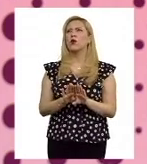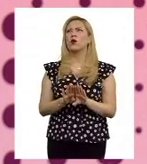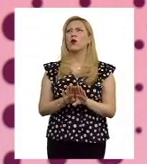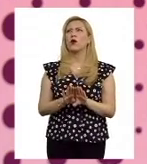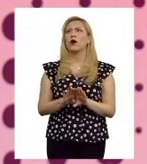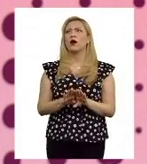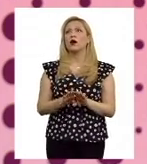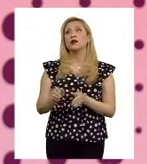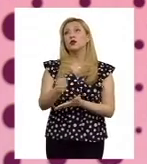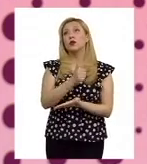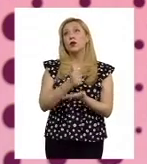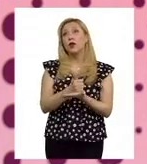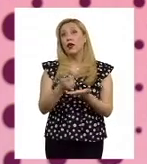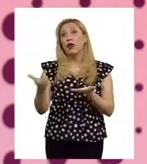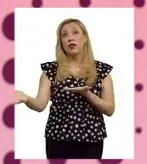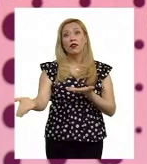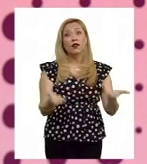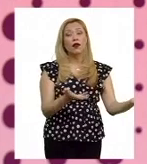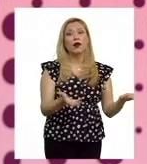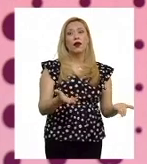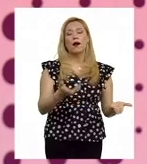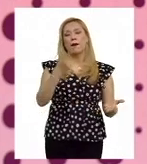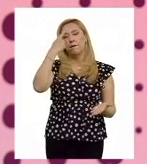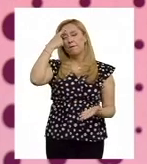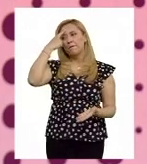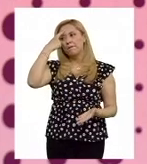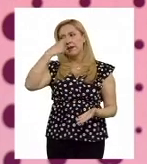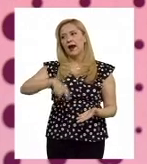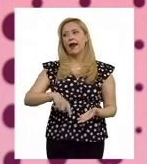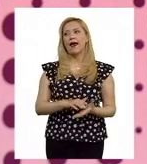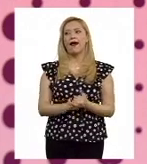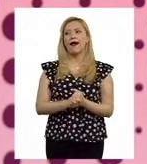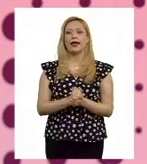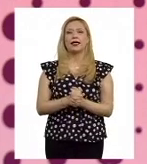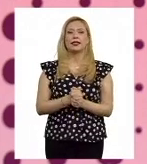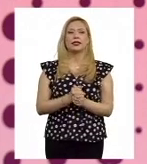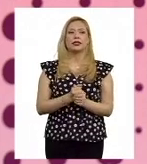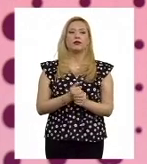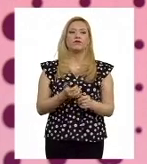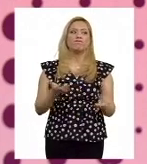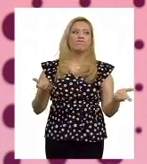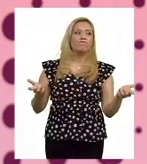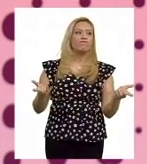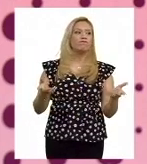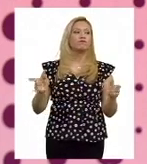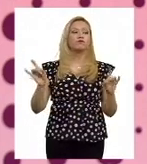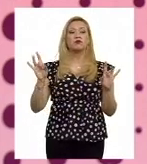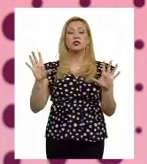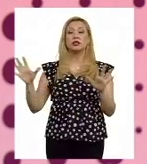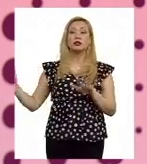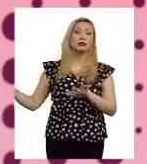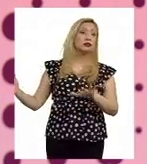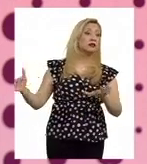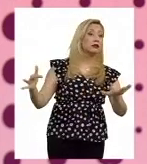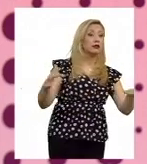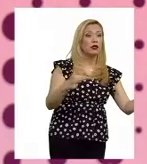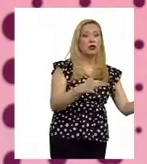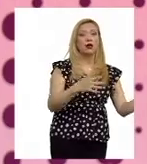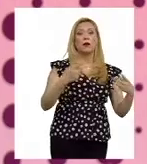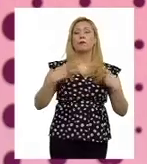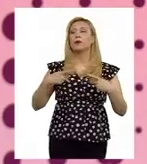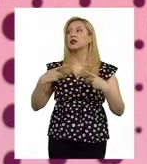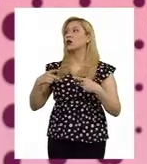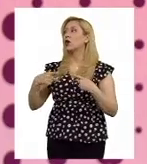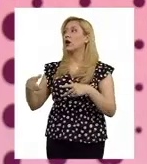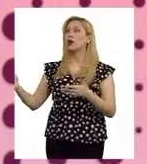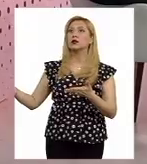o espacios que prevean, ¿no? Que esta movilidad, que la llegada de estas